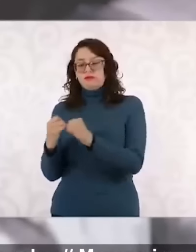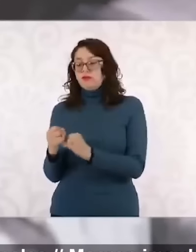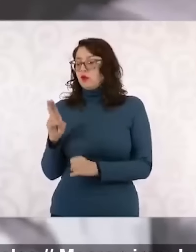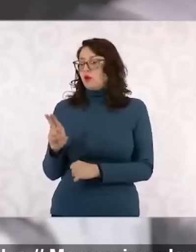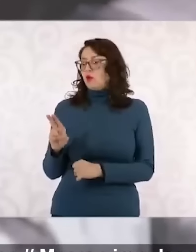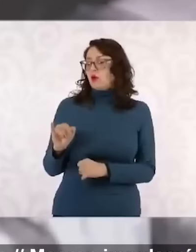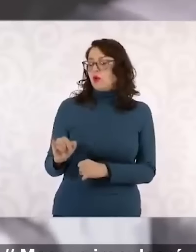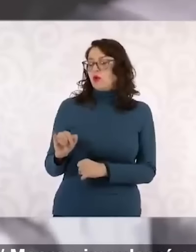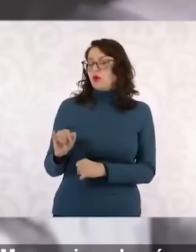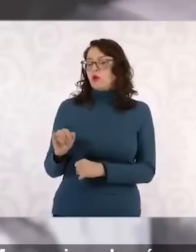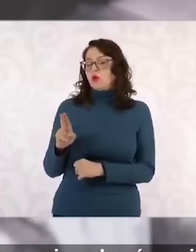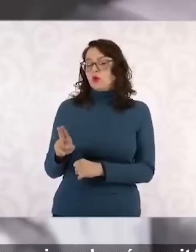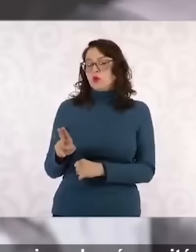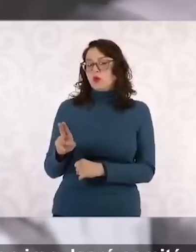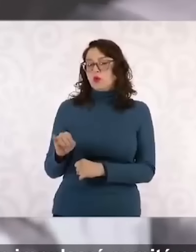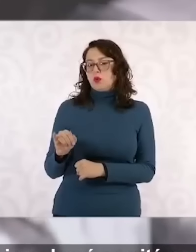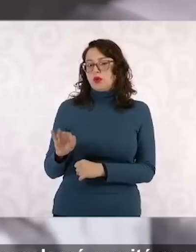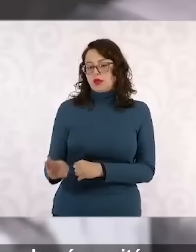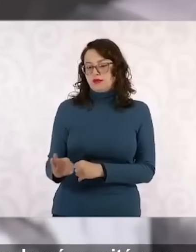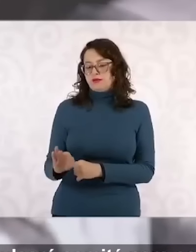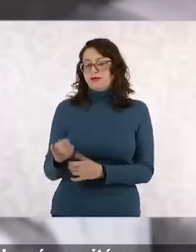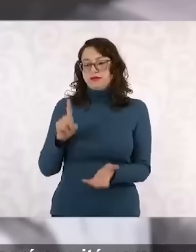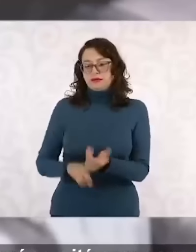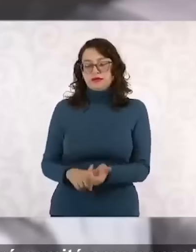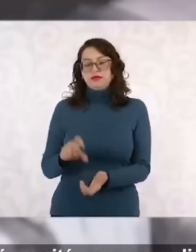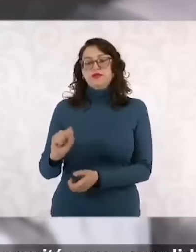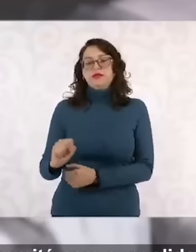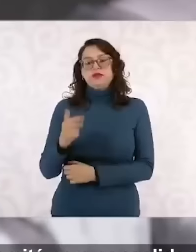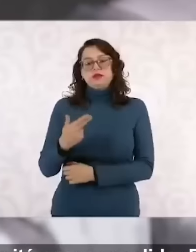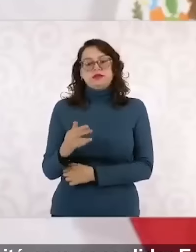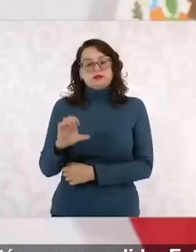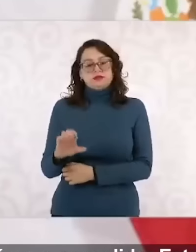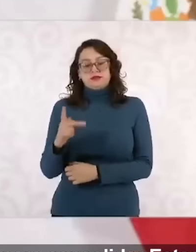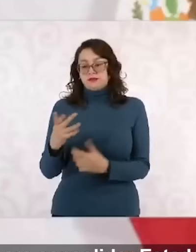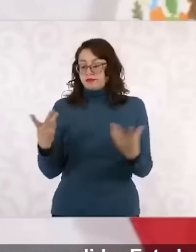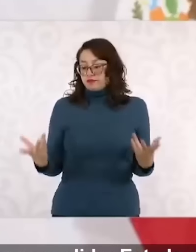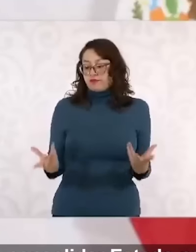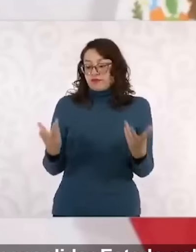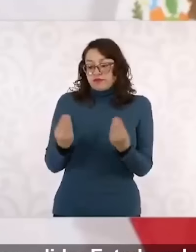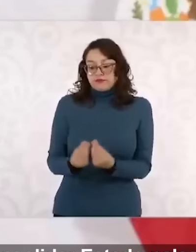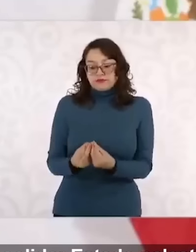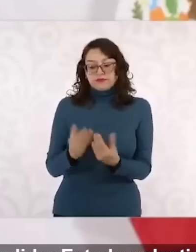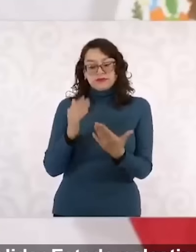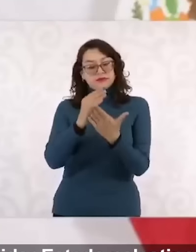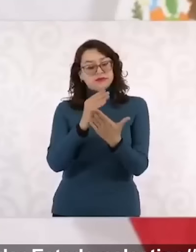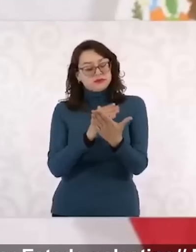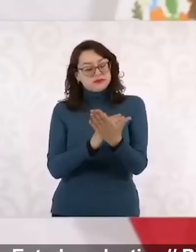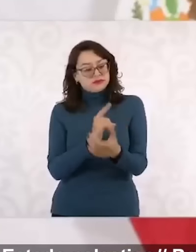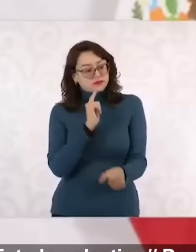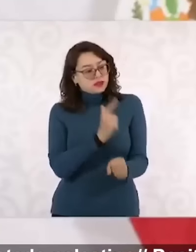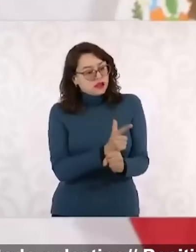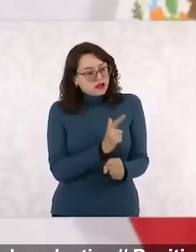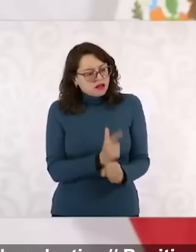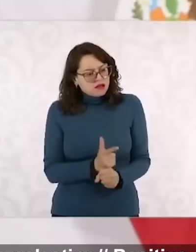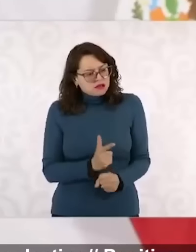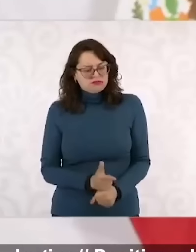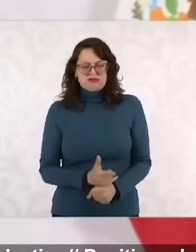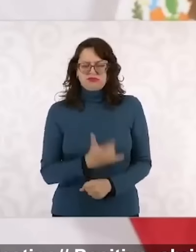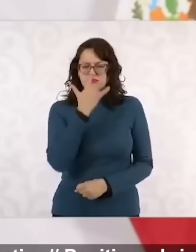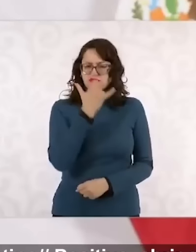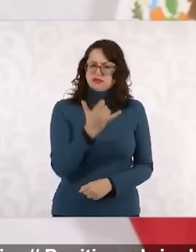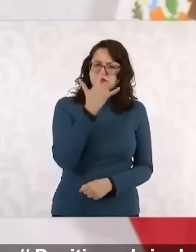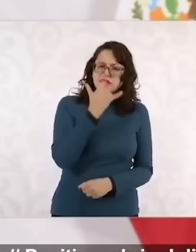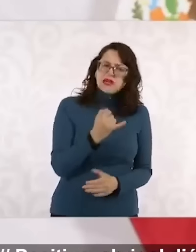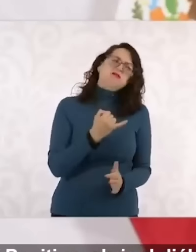de Inteligencia Financiera de la Secretaría de Hacienda, permitió identificar patrones de riesgo, irregularidades